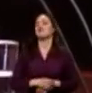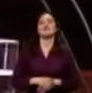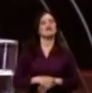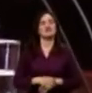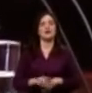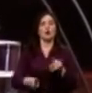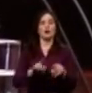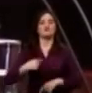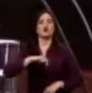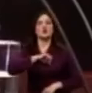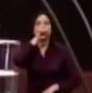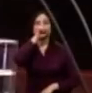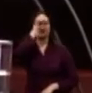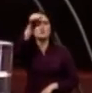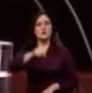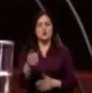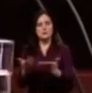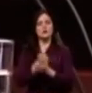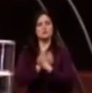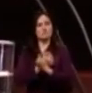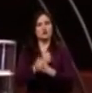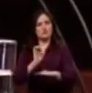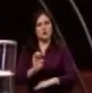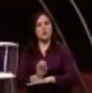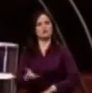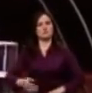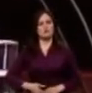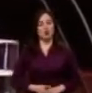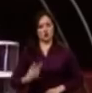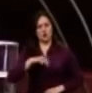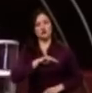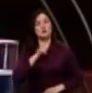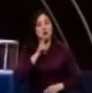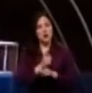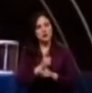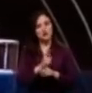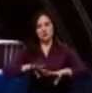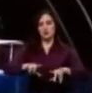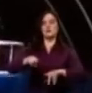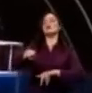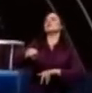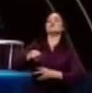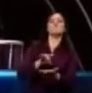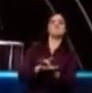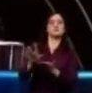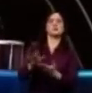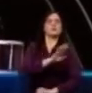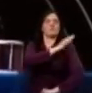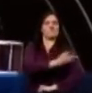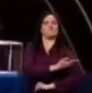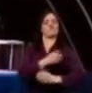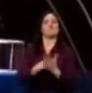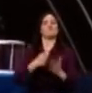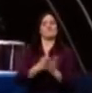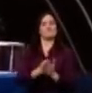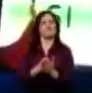hay quienes tenemos vocación de servicio y amor a la patria. Y esa es y debe ser nuestra fortaleza